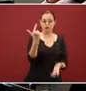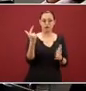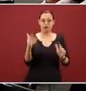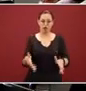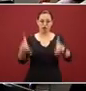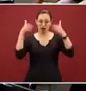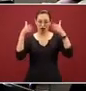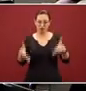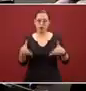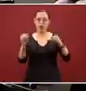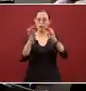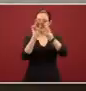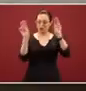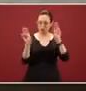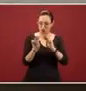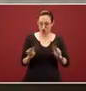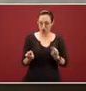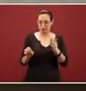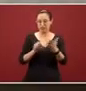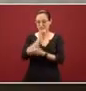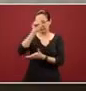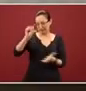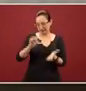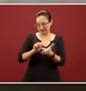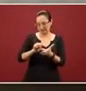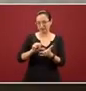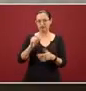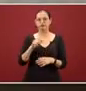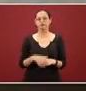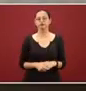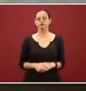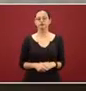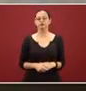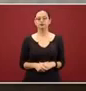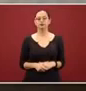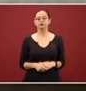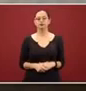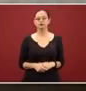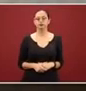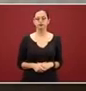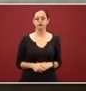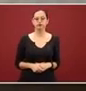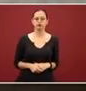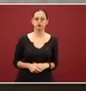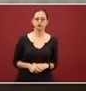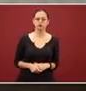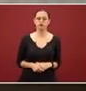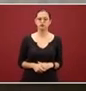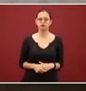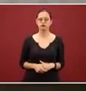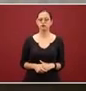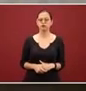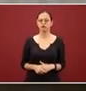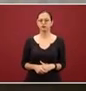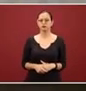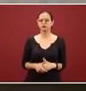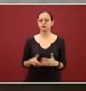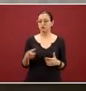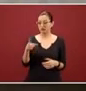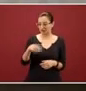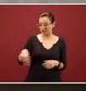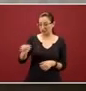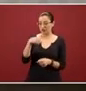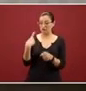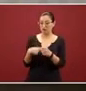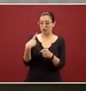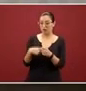Los objetivos específicos es ver la capacidad de respuesta para la atención de pacientes graves